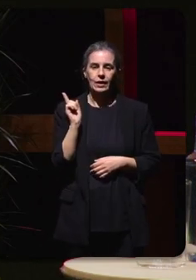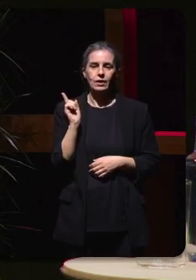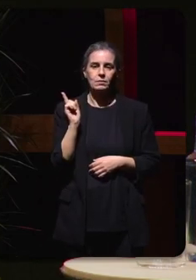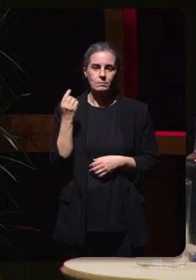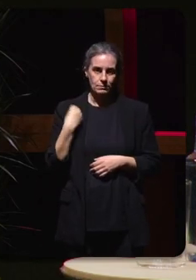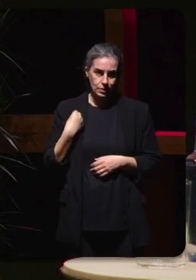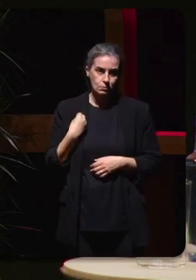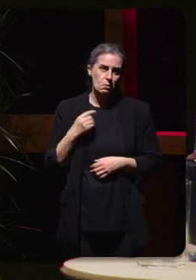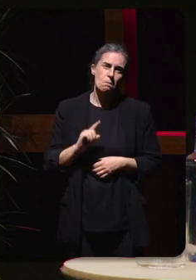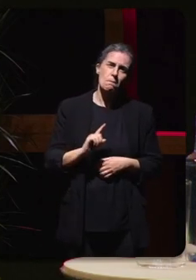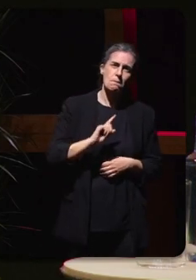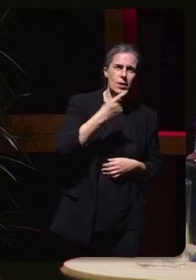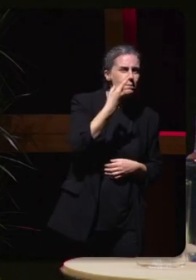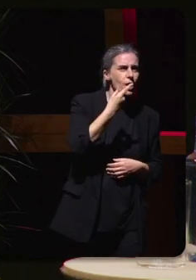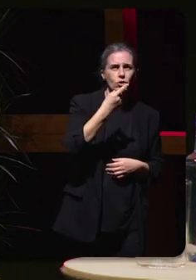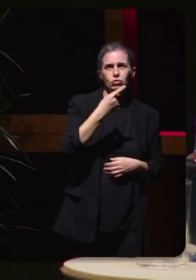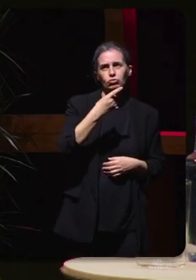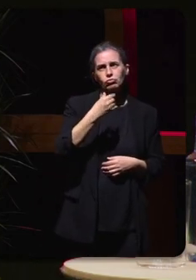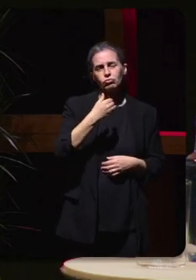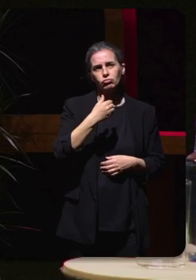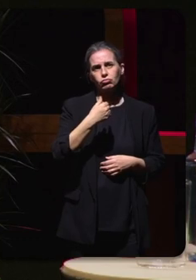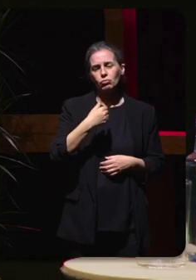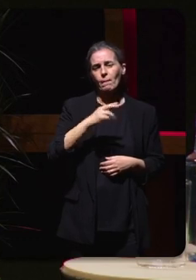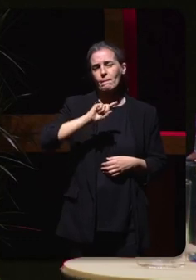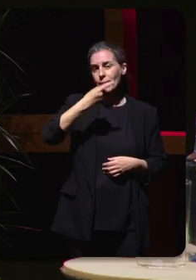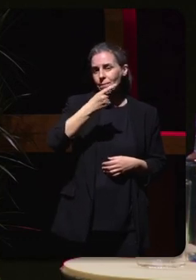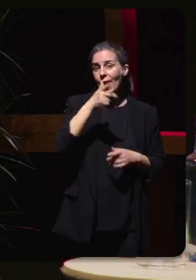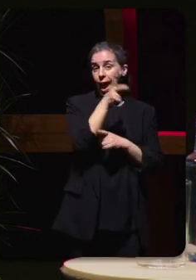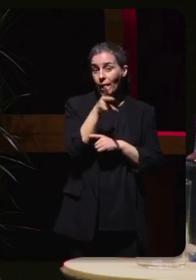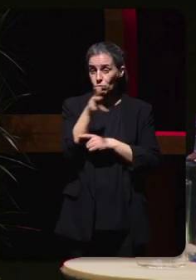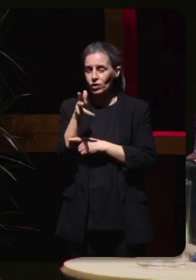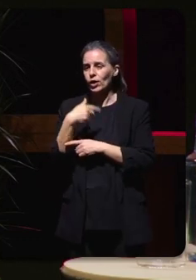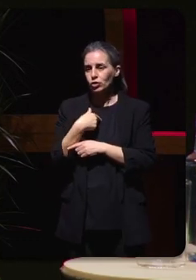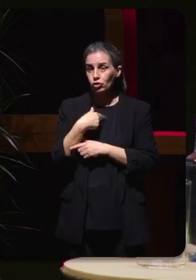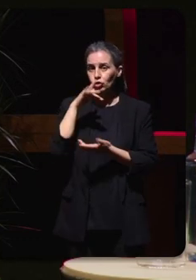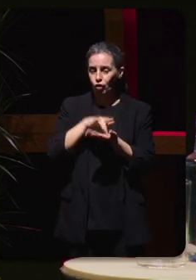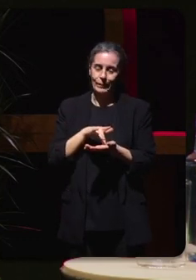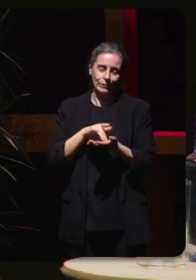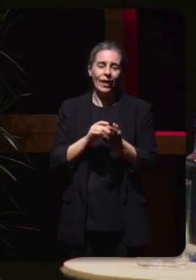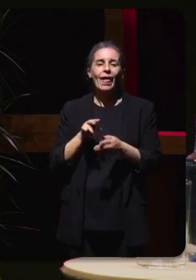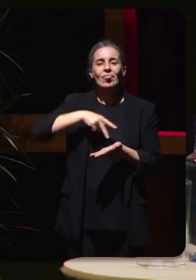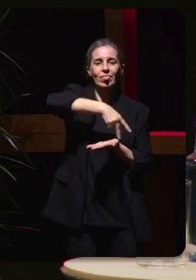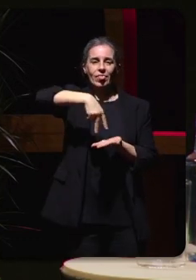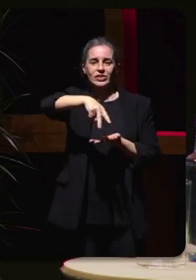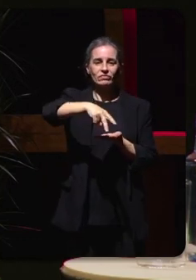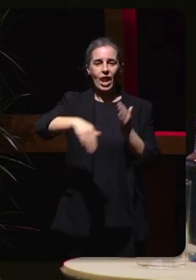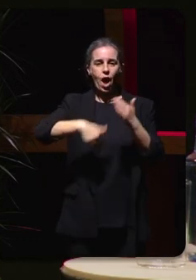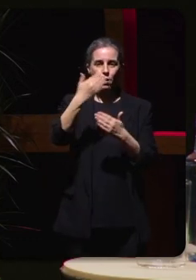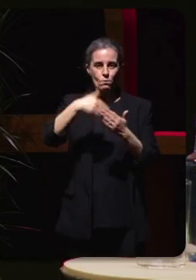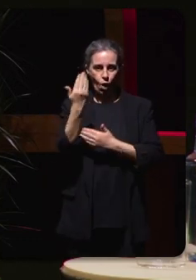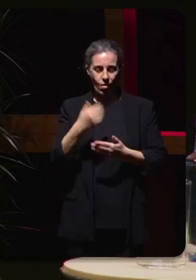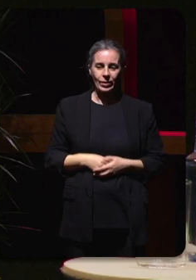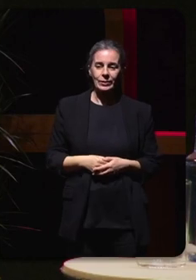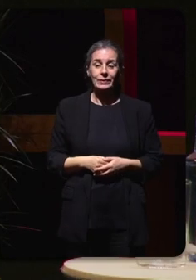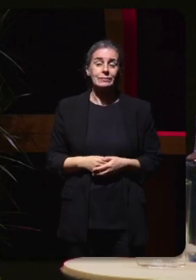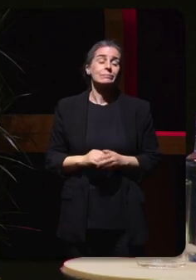pues casi, porque debió ser el segundo, reportaje que me mandaron a hacer fue un desfile de modas, obviamente, ¿no? Pero creo que,